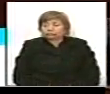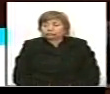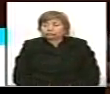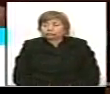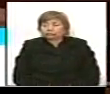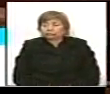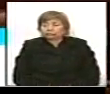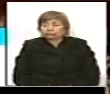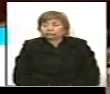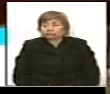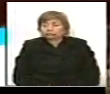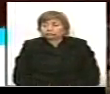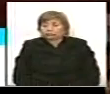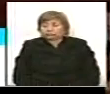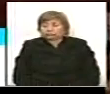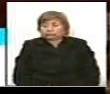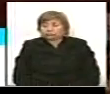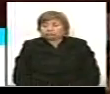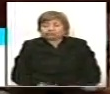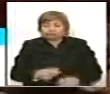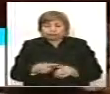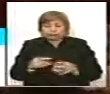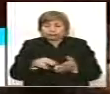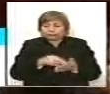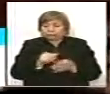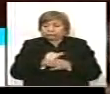ustedes tienen una variedad de ejercicios ahí.